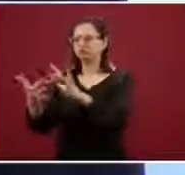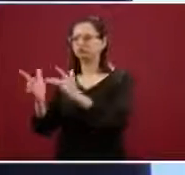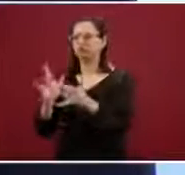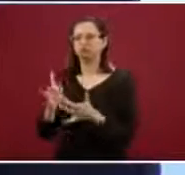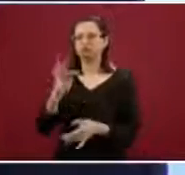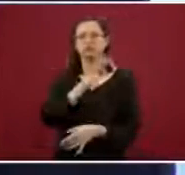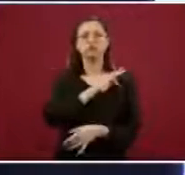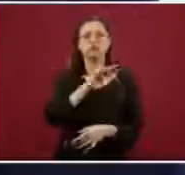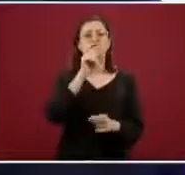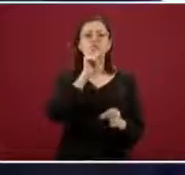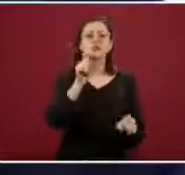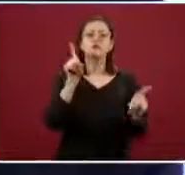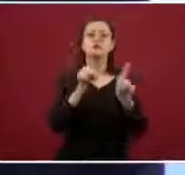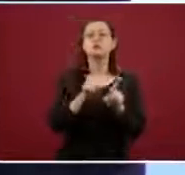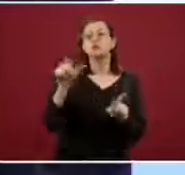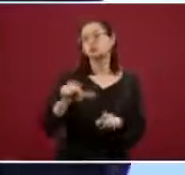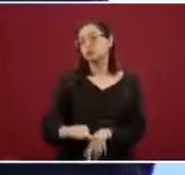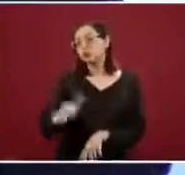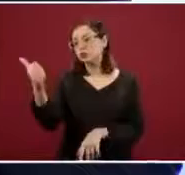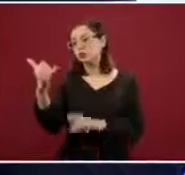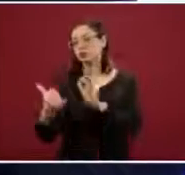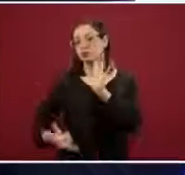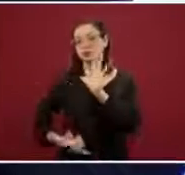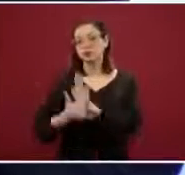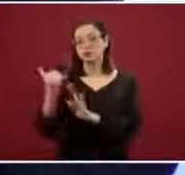construyendo de